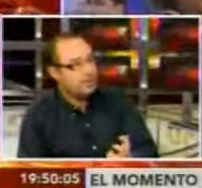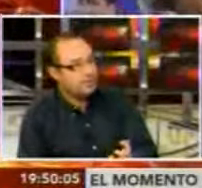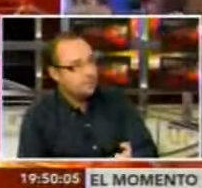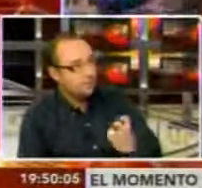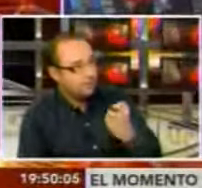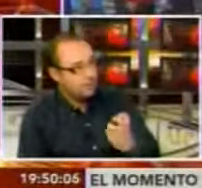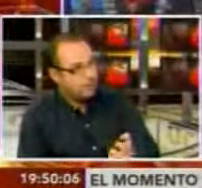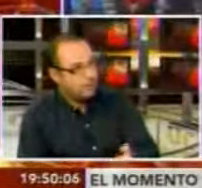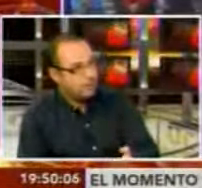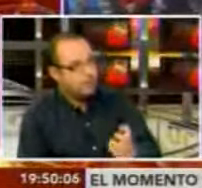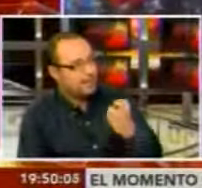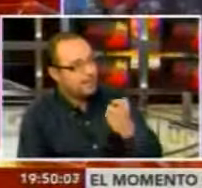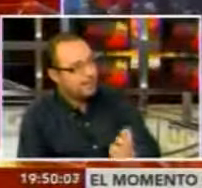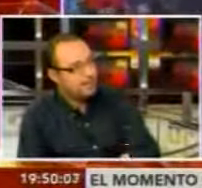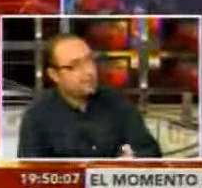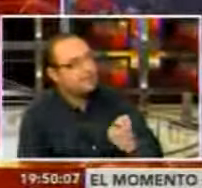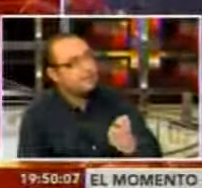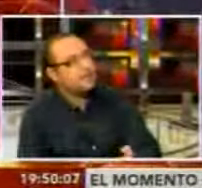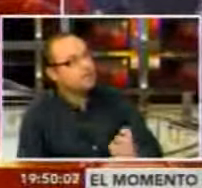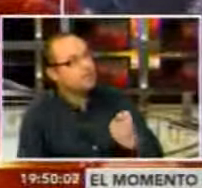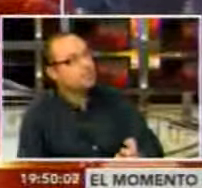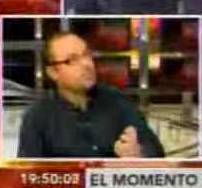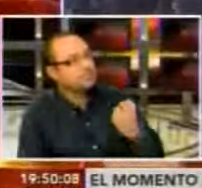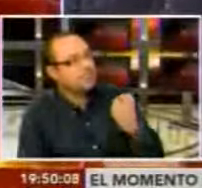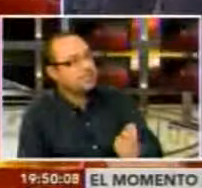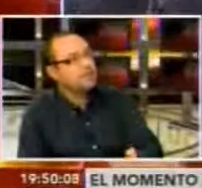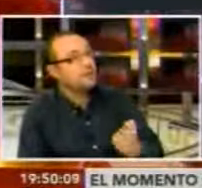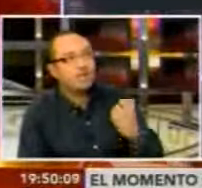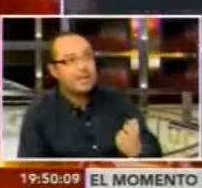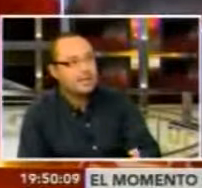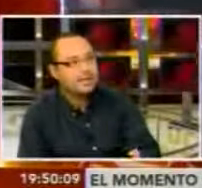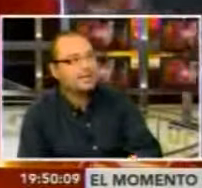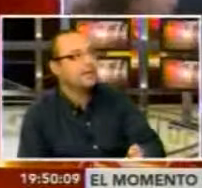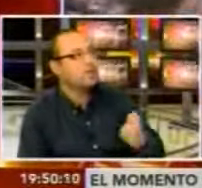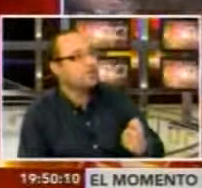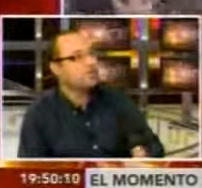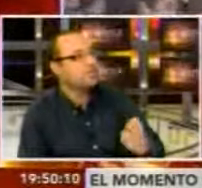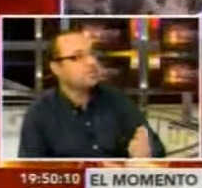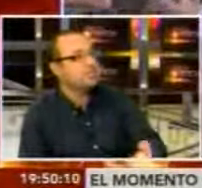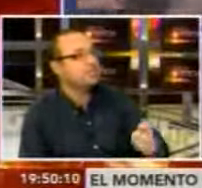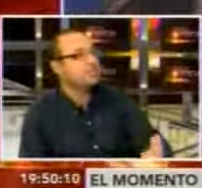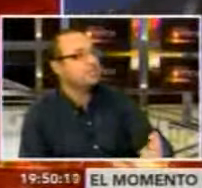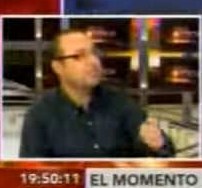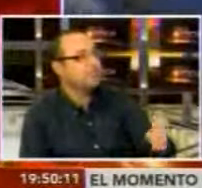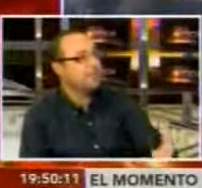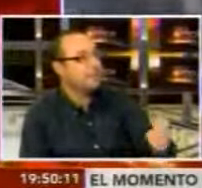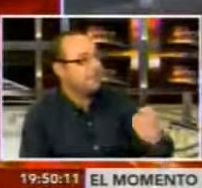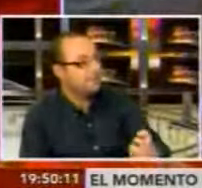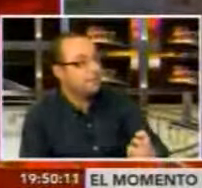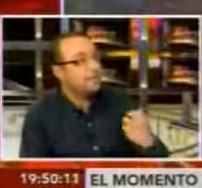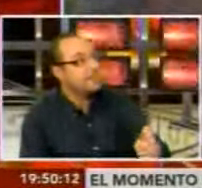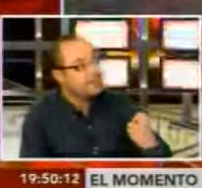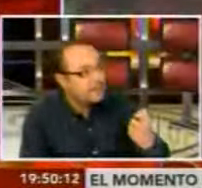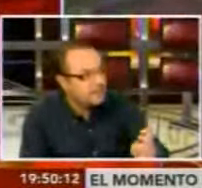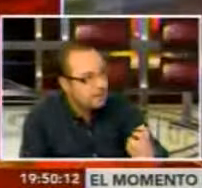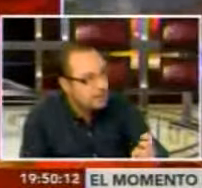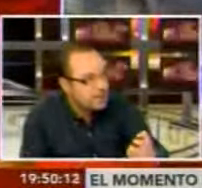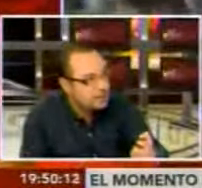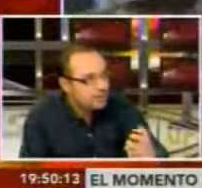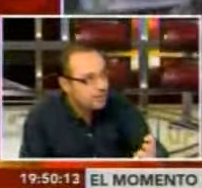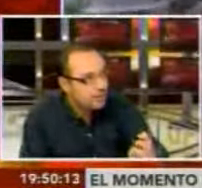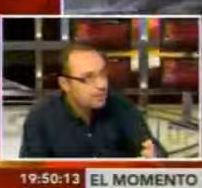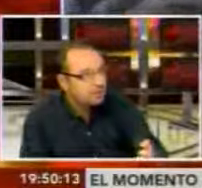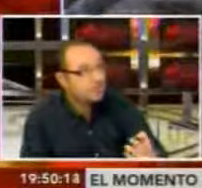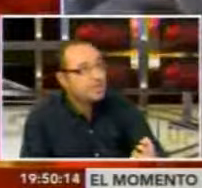excusando sistemáticamente. Tiene mayorías en el Congreso, tiene mayorías en la Cámara y en el Senado. No hay necesidad de estar culpando de todo al